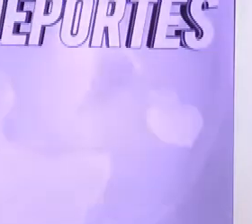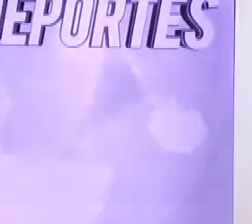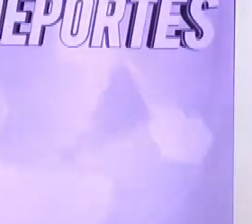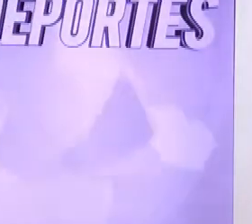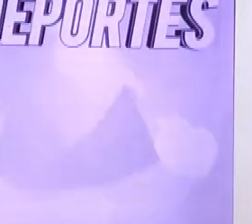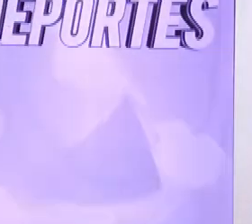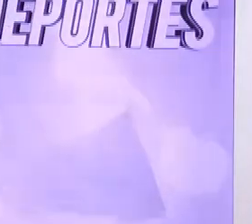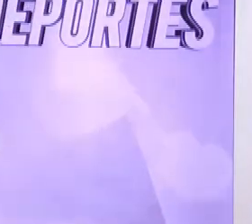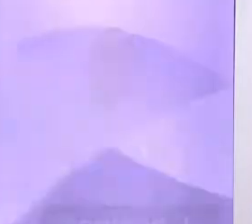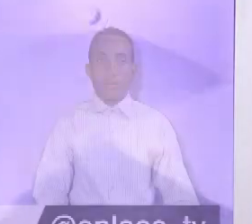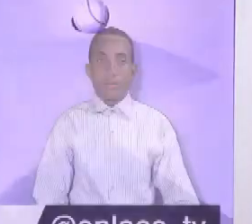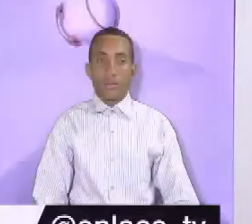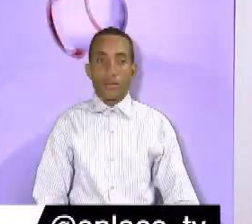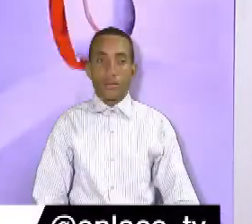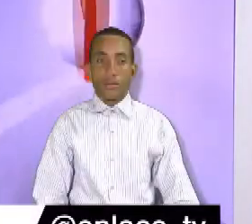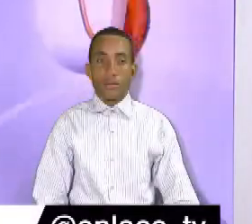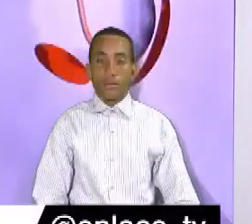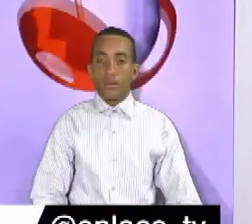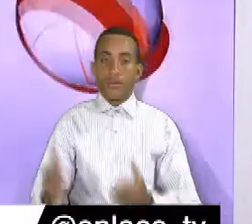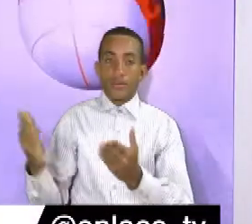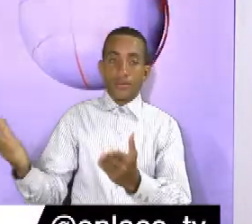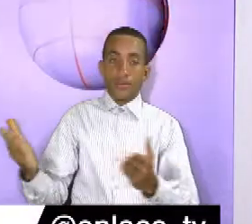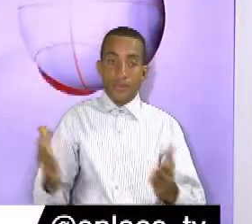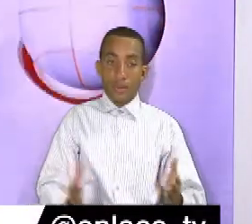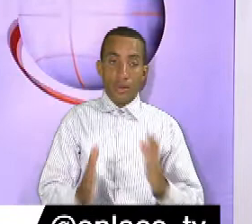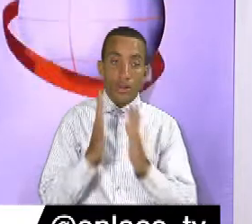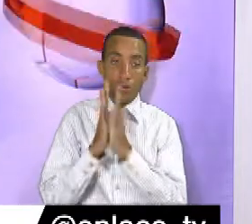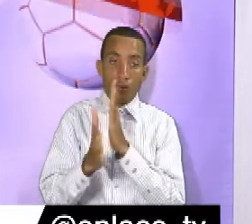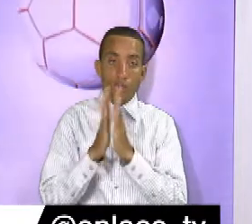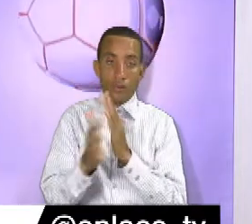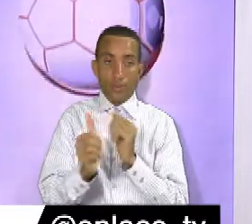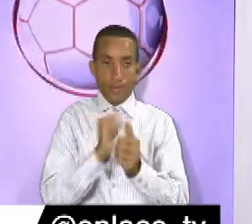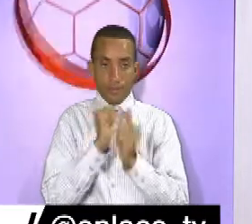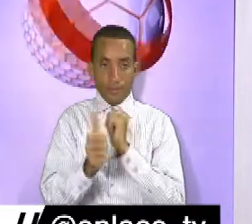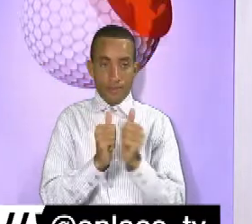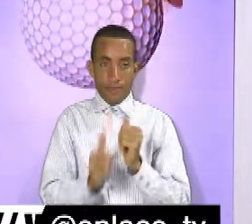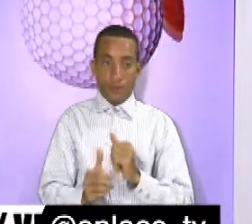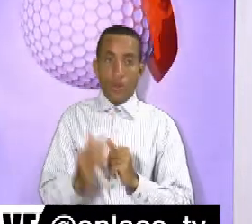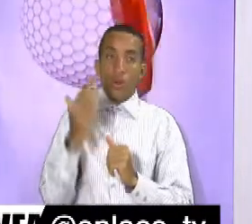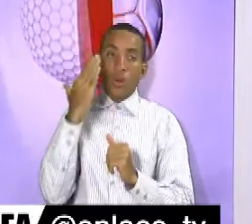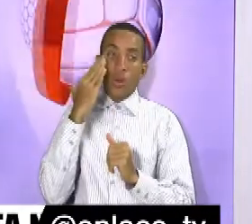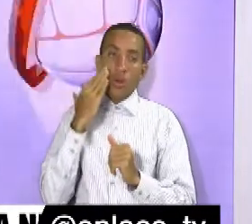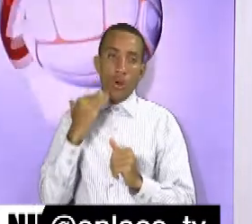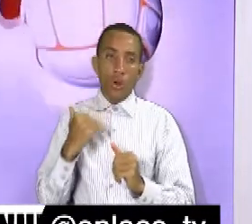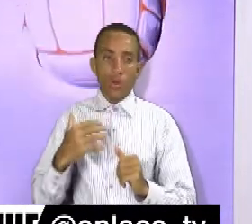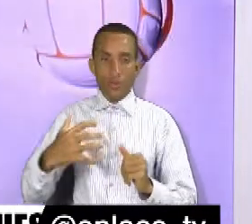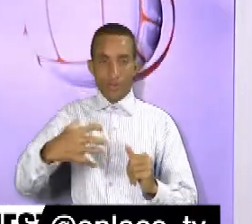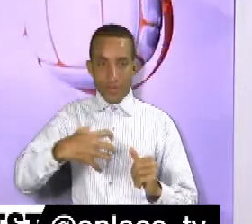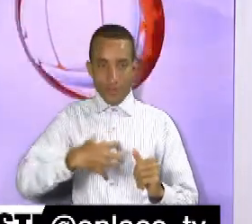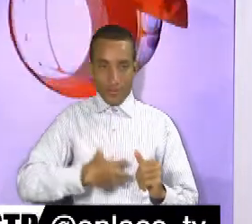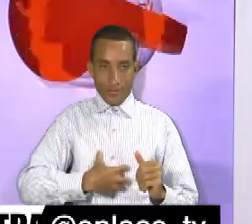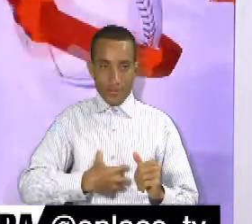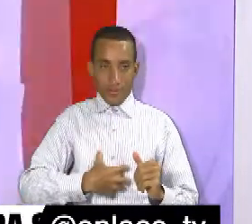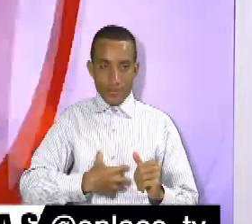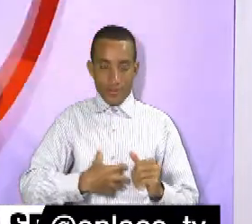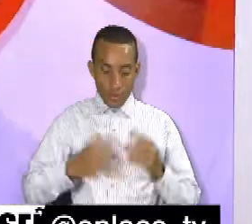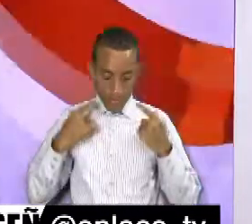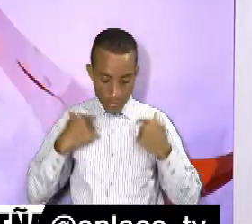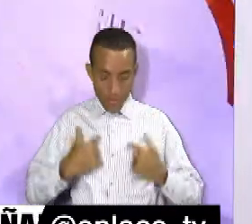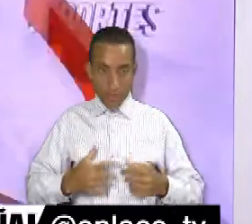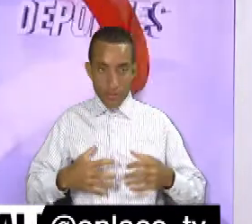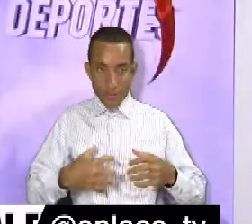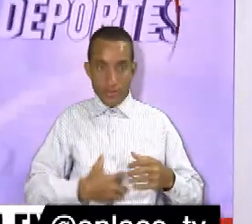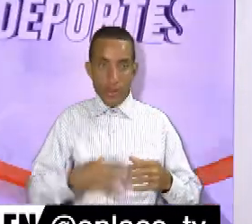Bienvenidos a la información deportiva de Enlace Noticias. Joven atleta barranqueño obtuvo una medalla de bronce en campeonato realizado